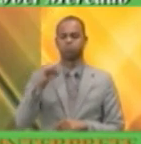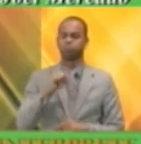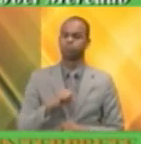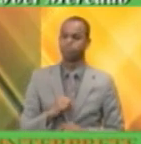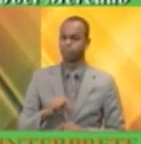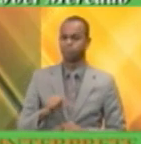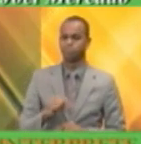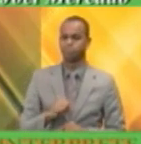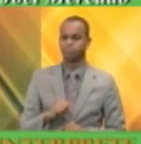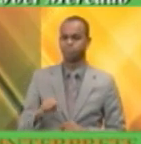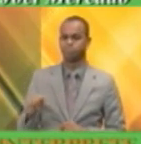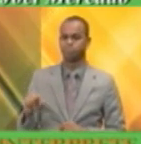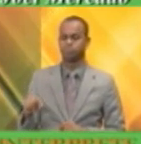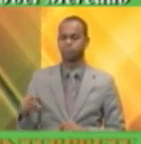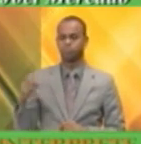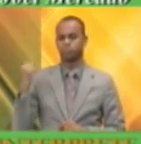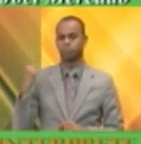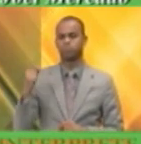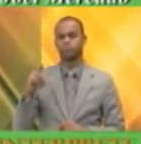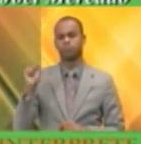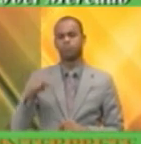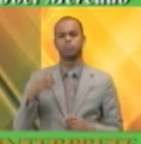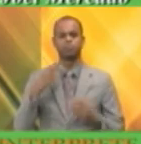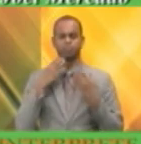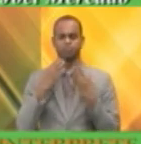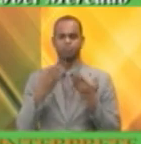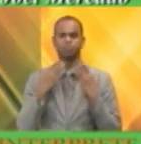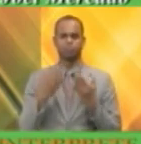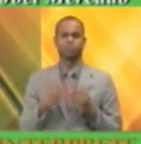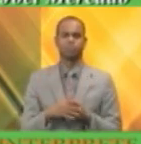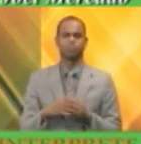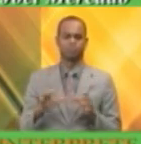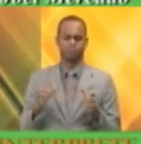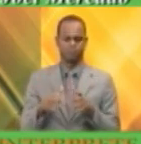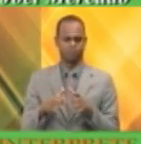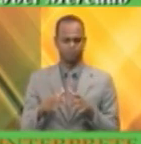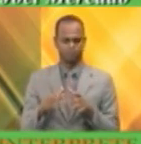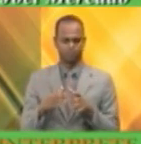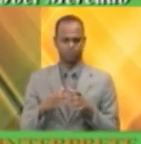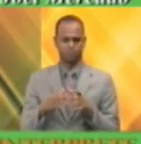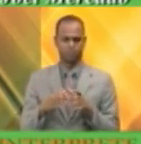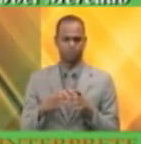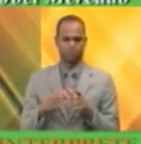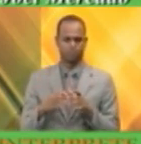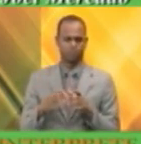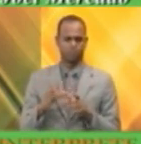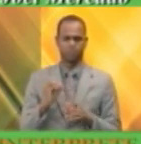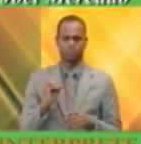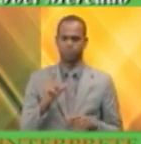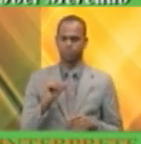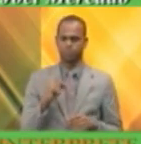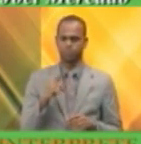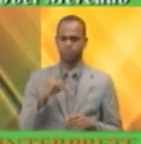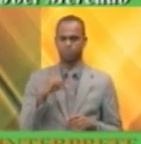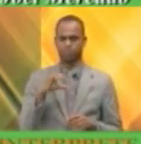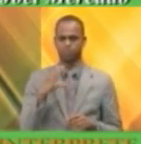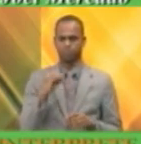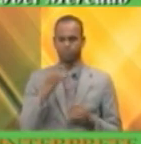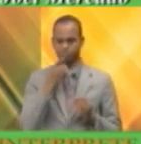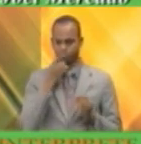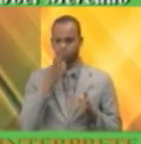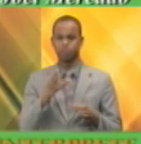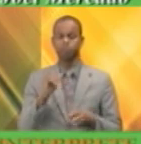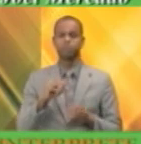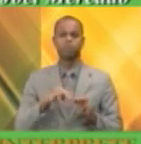no podemos pasar por alto, darle las gracias al Comité Olímpico Dominicano, como también al Ministerio de